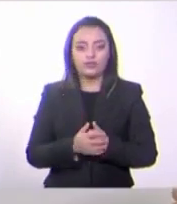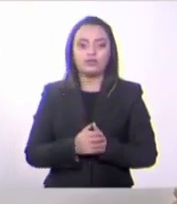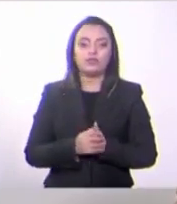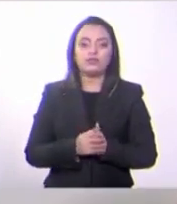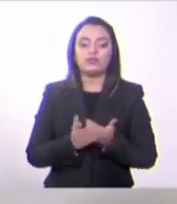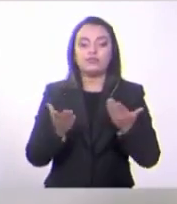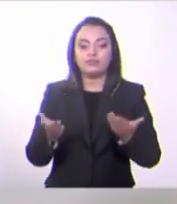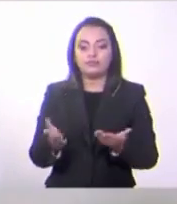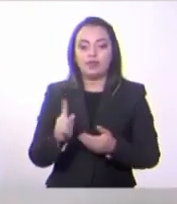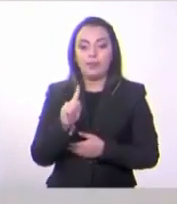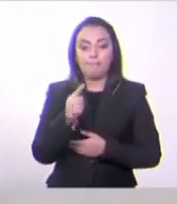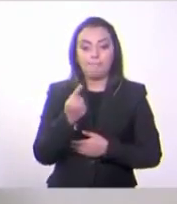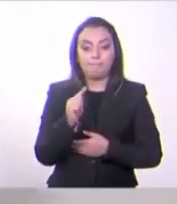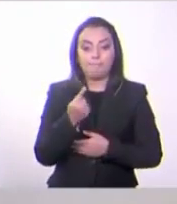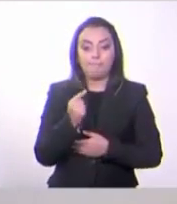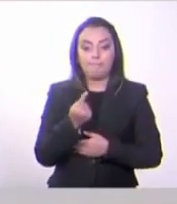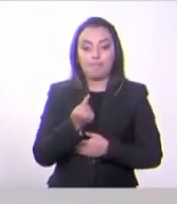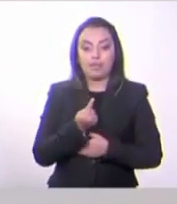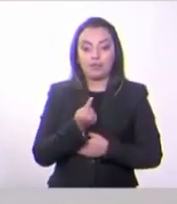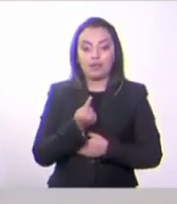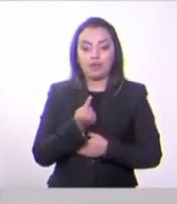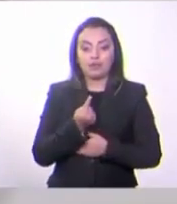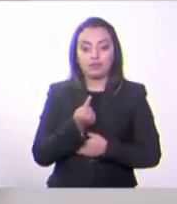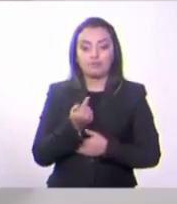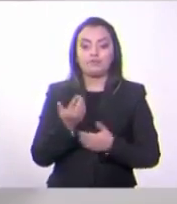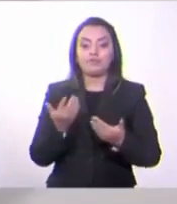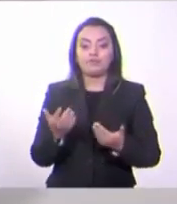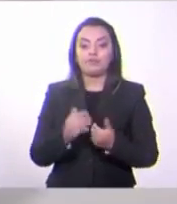La primera que aparece en el libro es